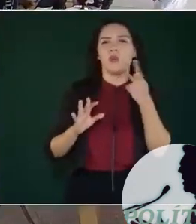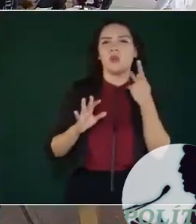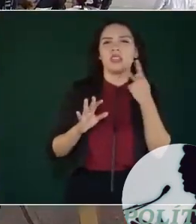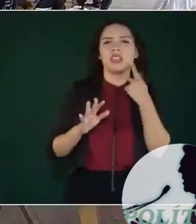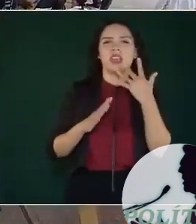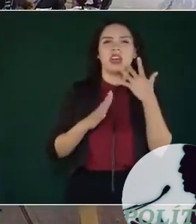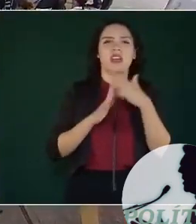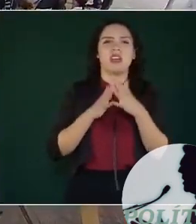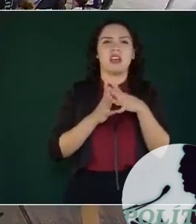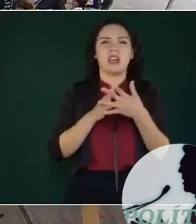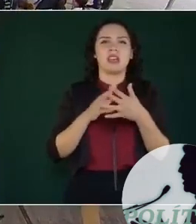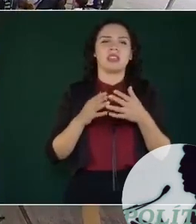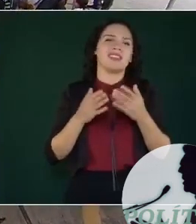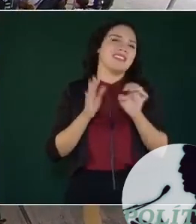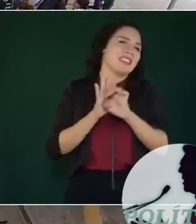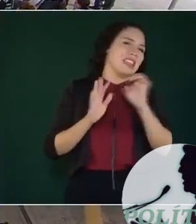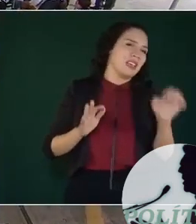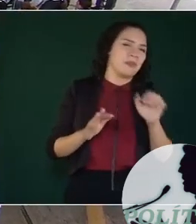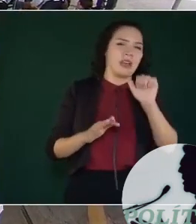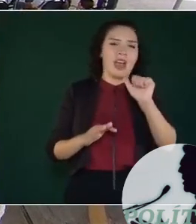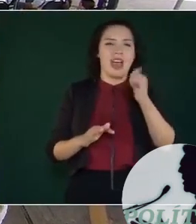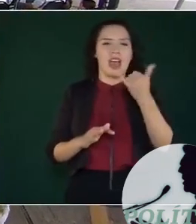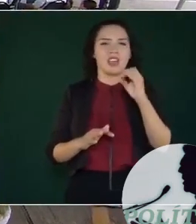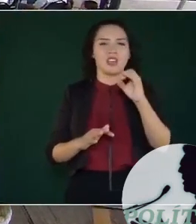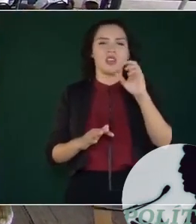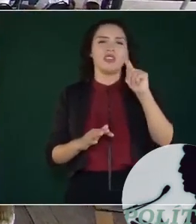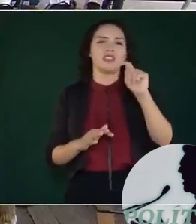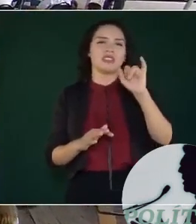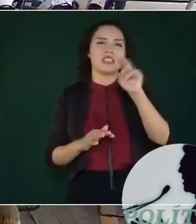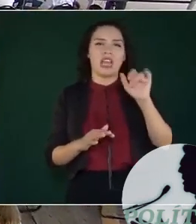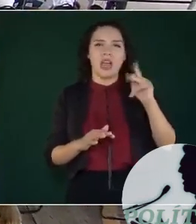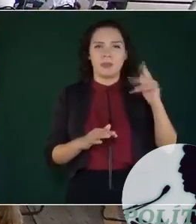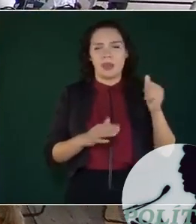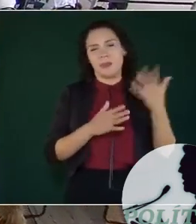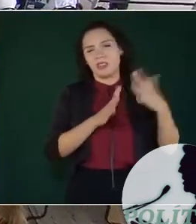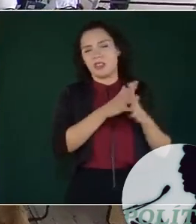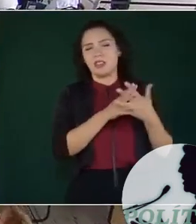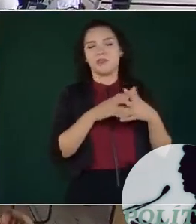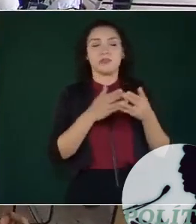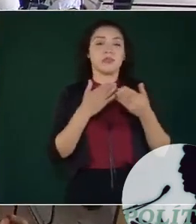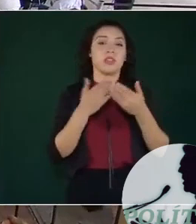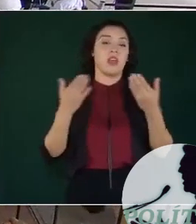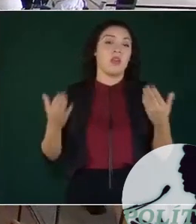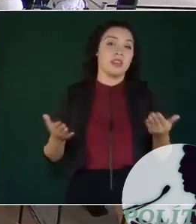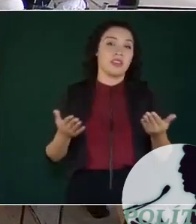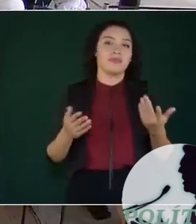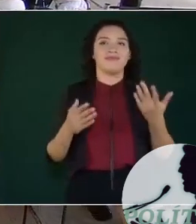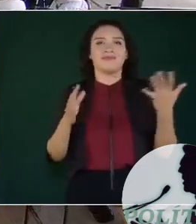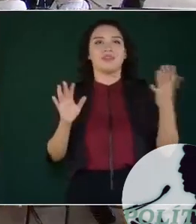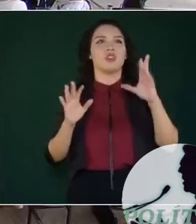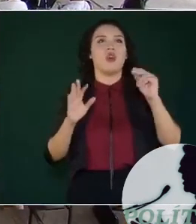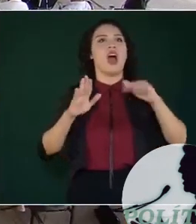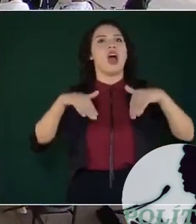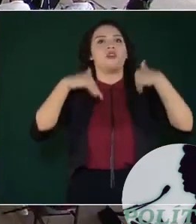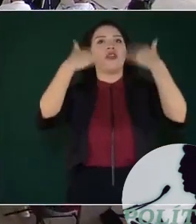de la verdad, y que no fuera un mecanismo más amplio con intervención de la ONU,